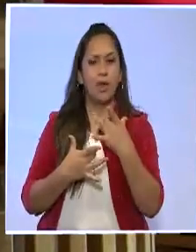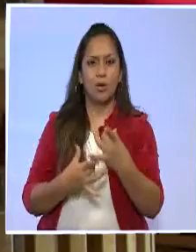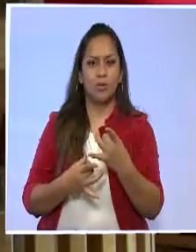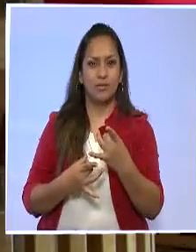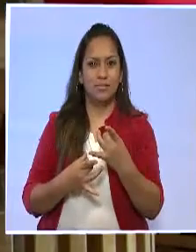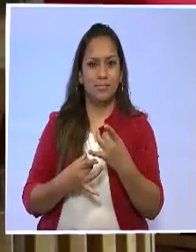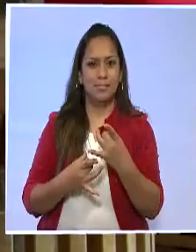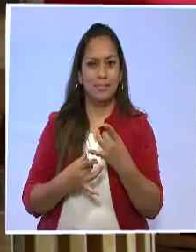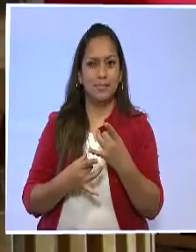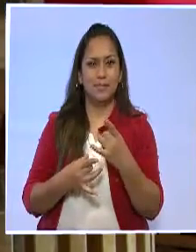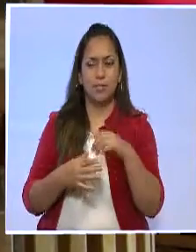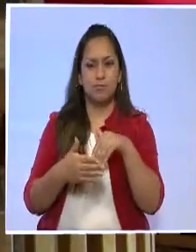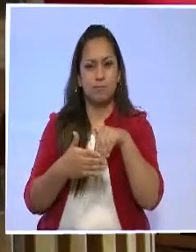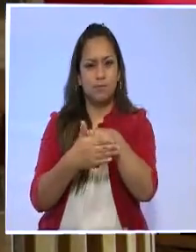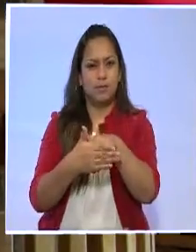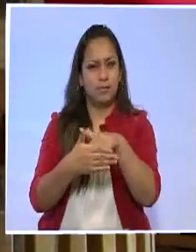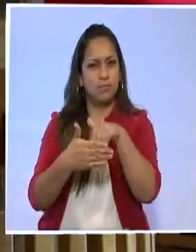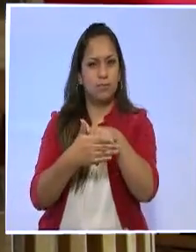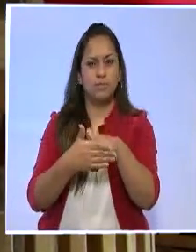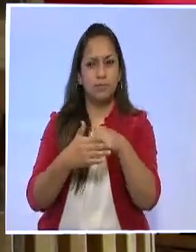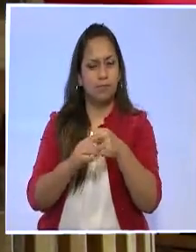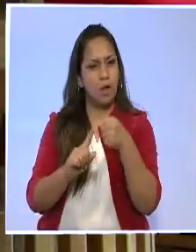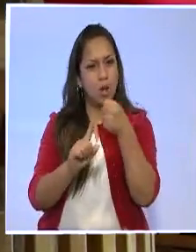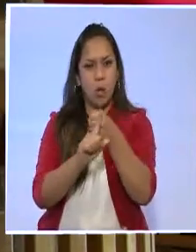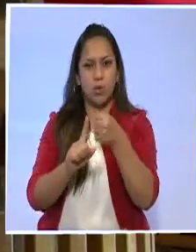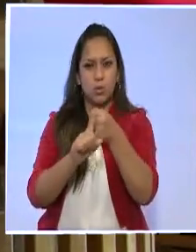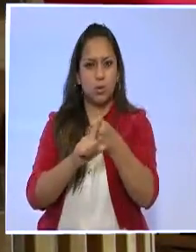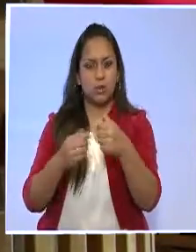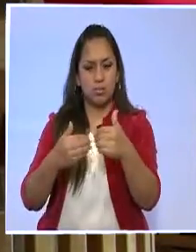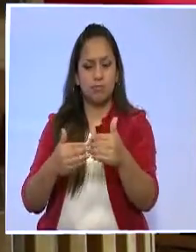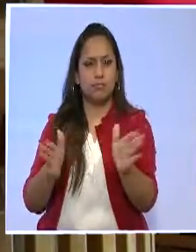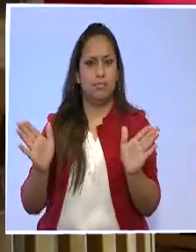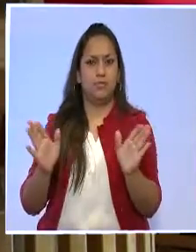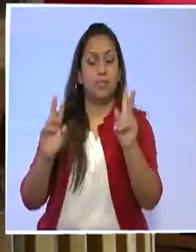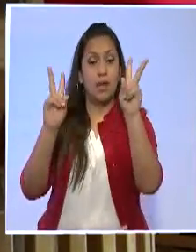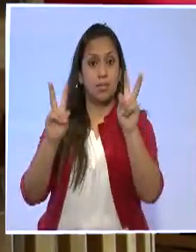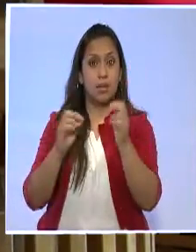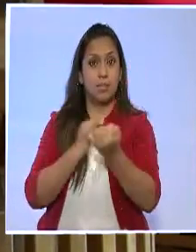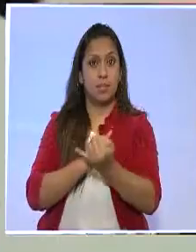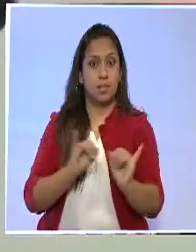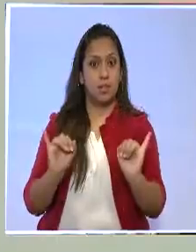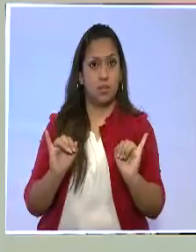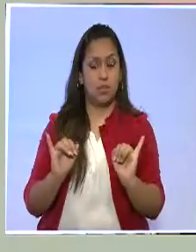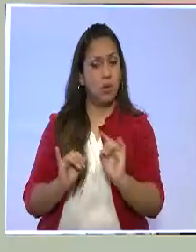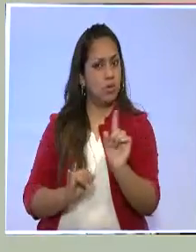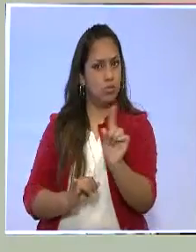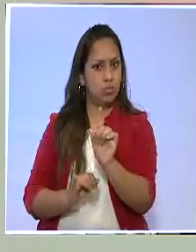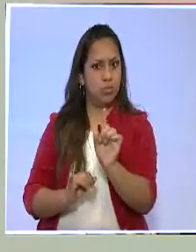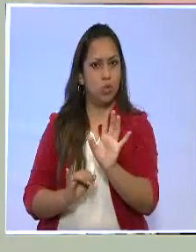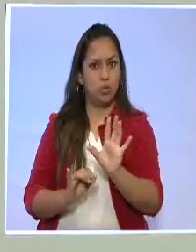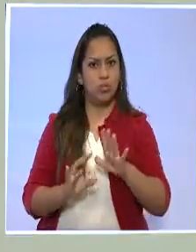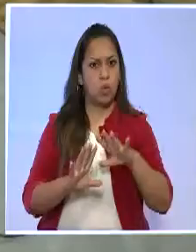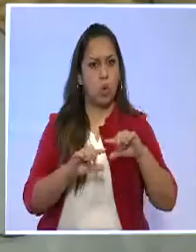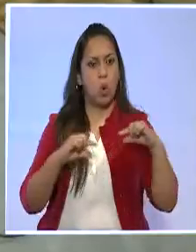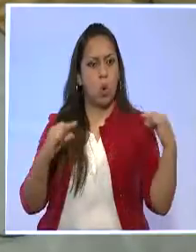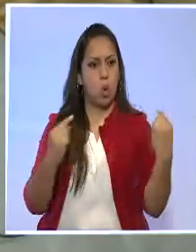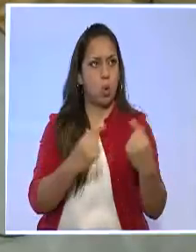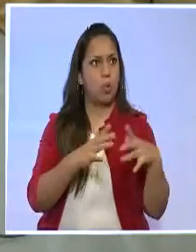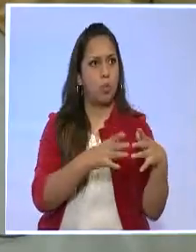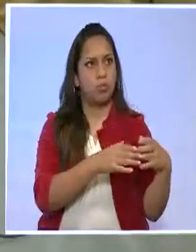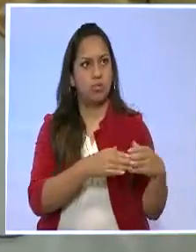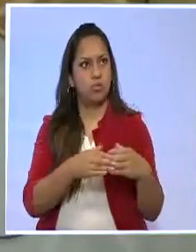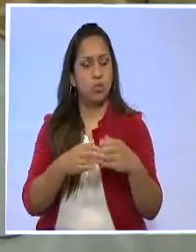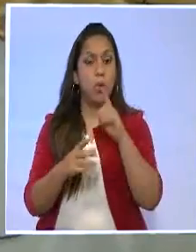vencerlos pero no en términos individuales sino en términos colectivos por eso me involucran un proyecto político